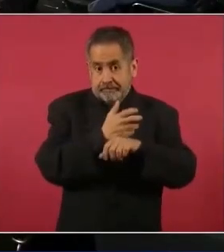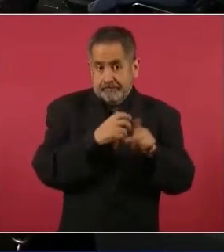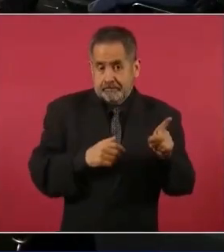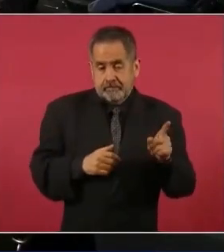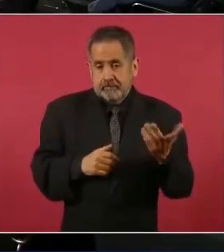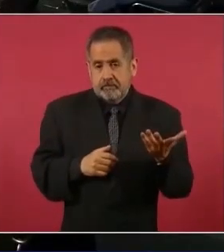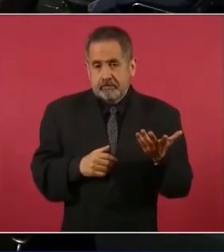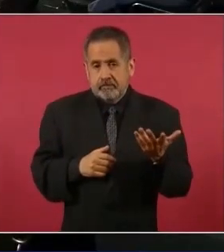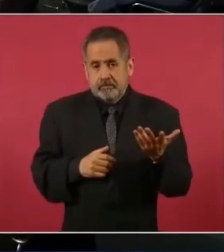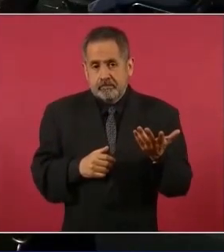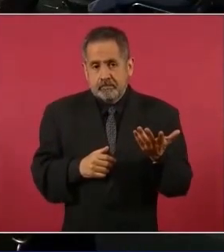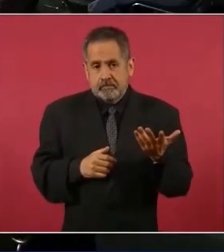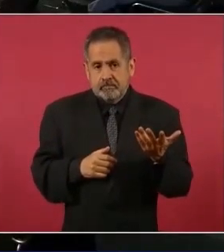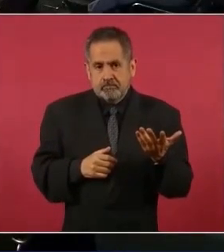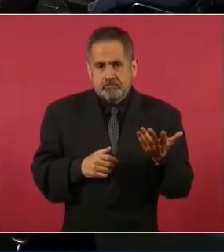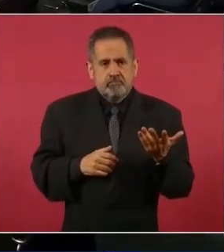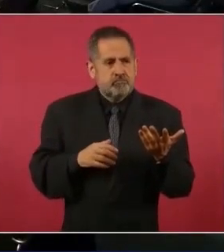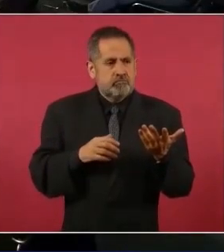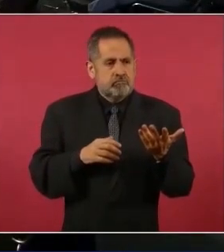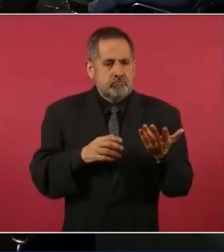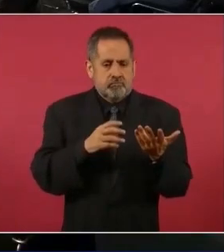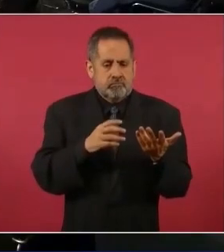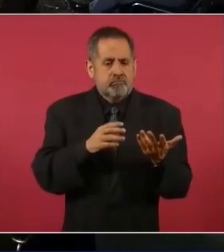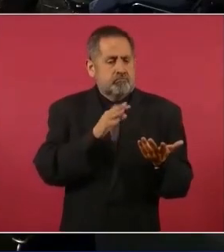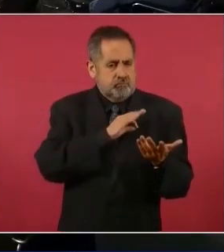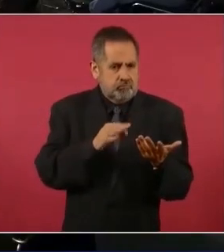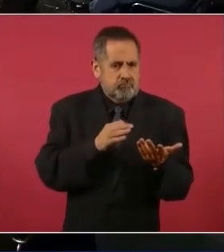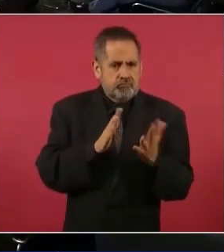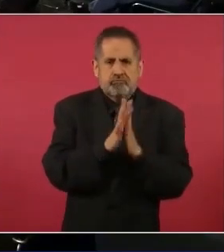ninguna limitación legal,